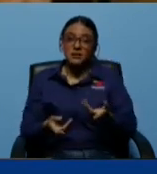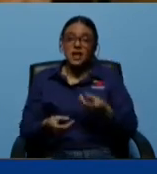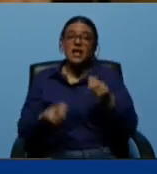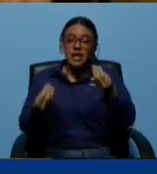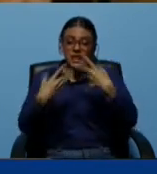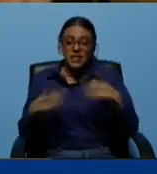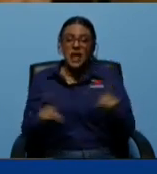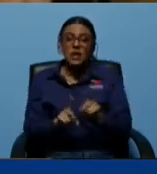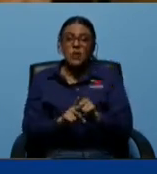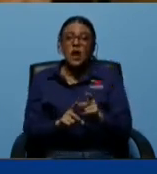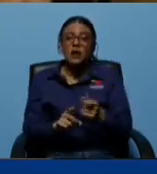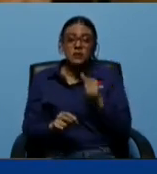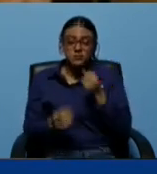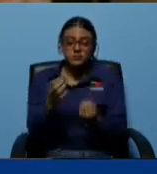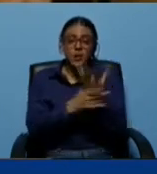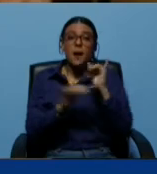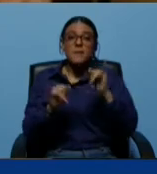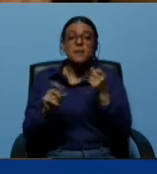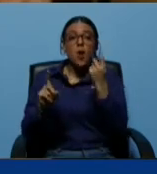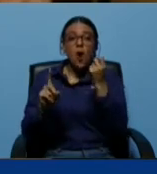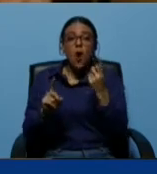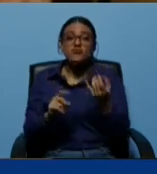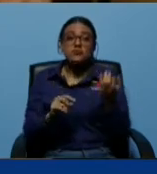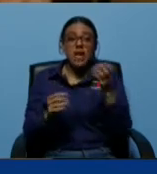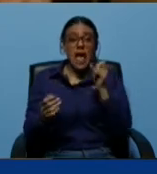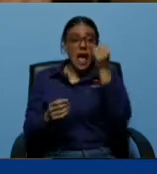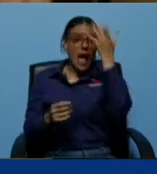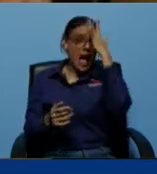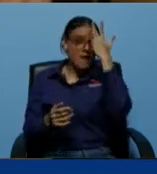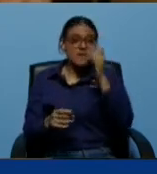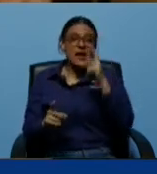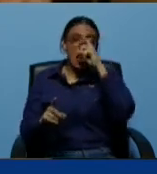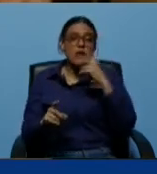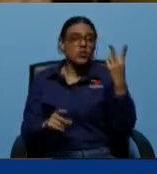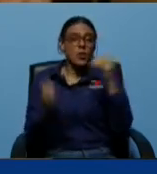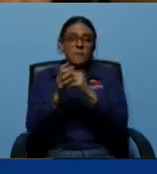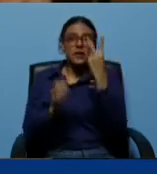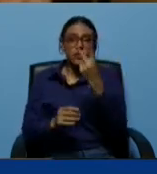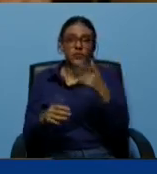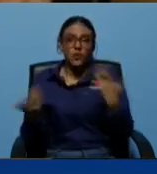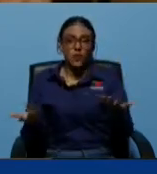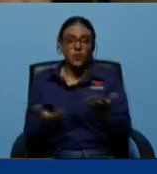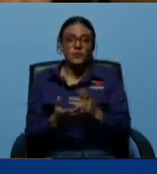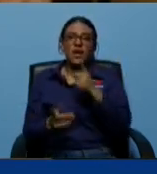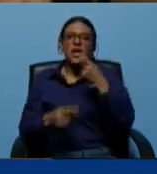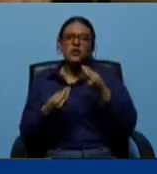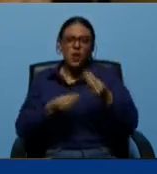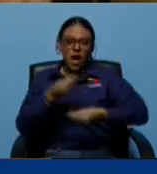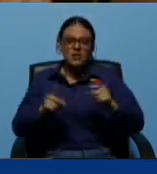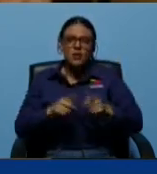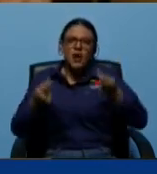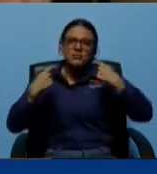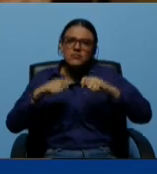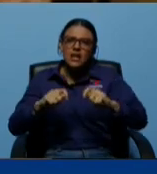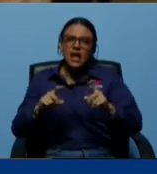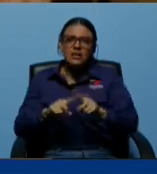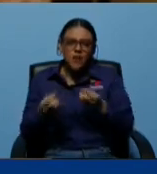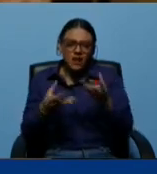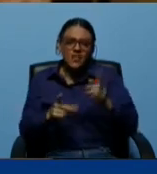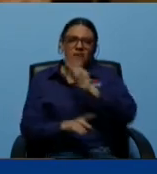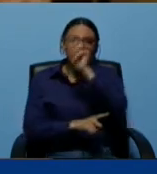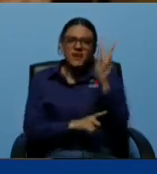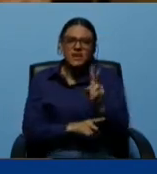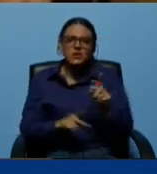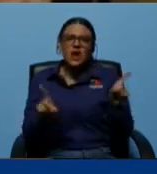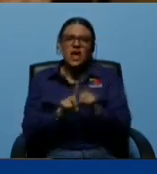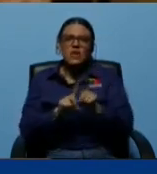efecto con el 11 de abril del año 2002. Intentaron generar en Venezuela la